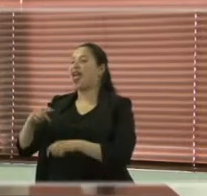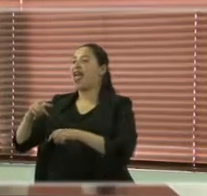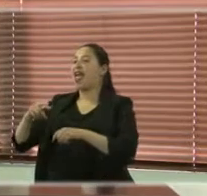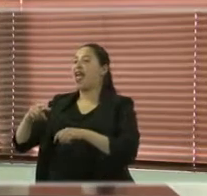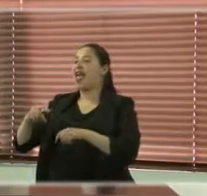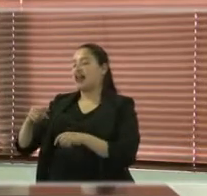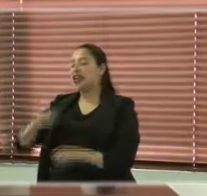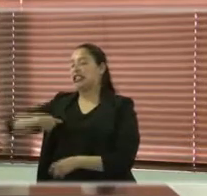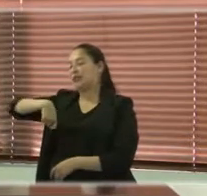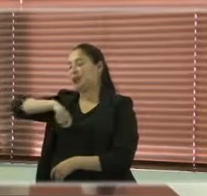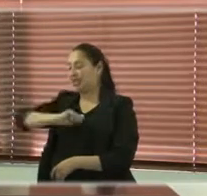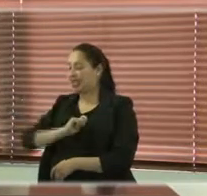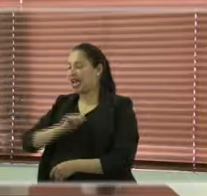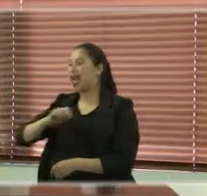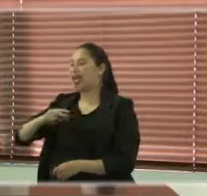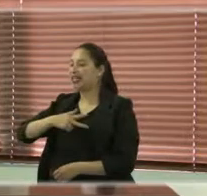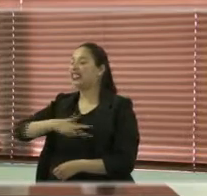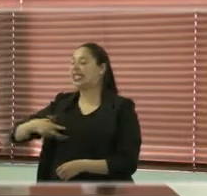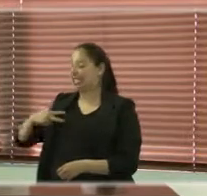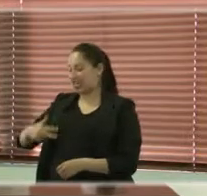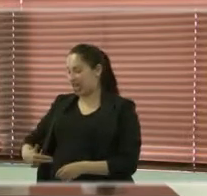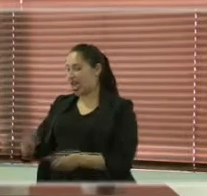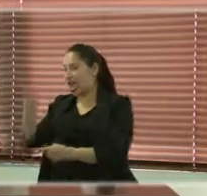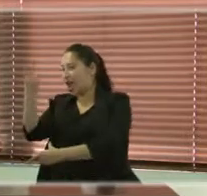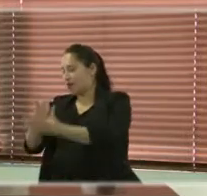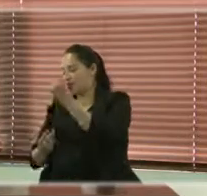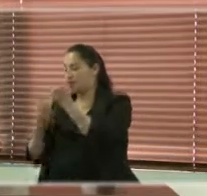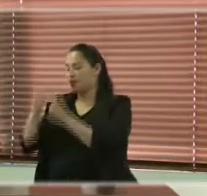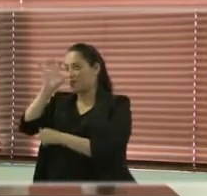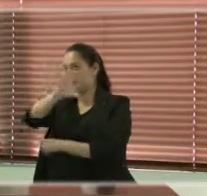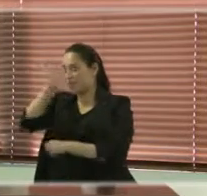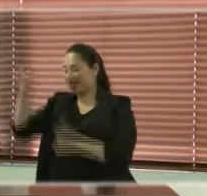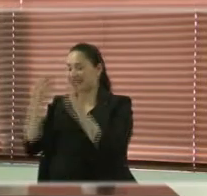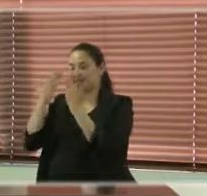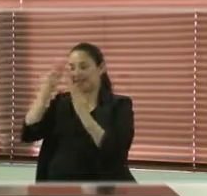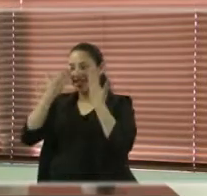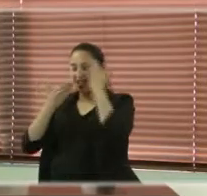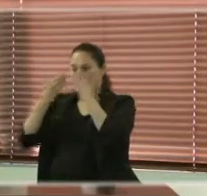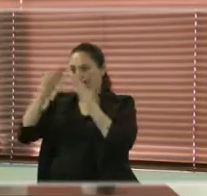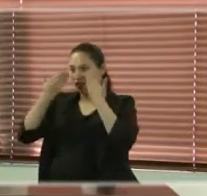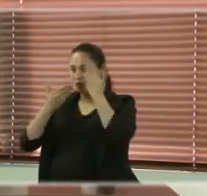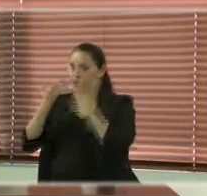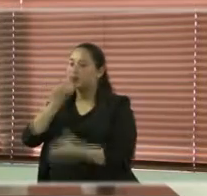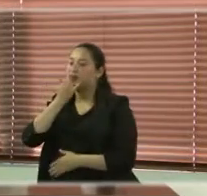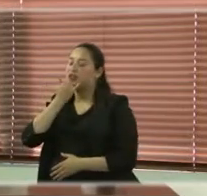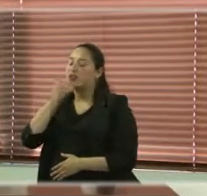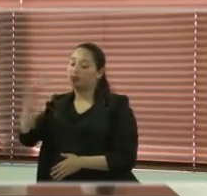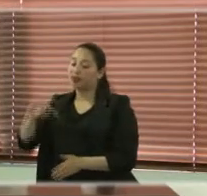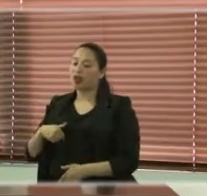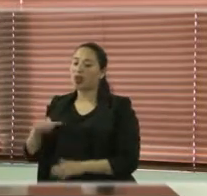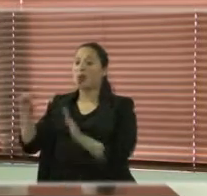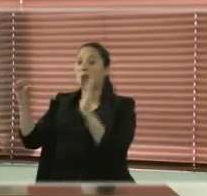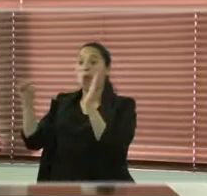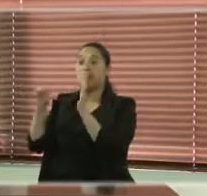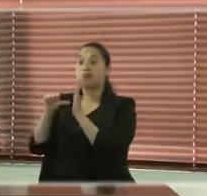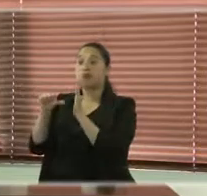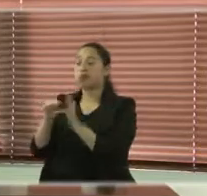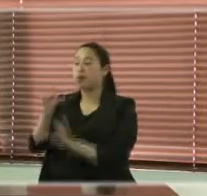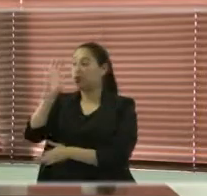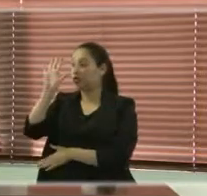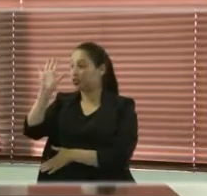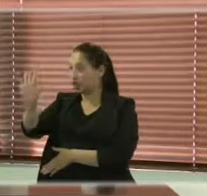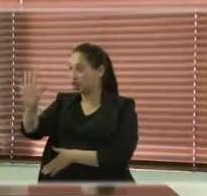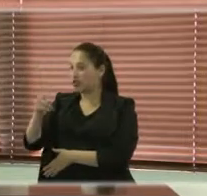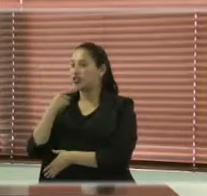lugar noten que esa recomendación el comité lo hizo bajo el artículo cinco de no discriminación